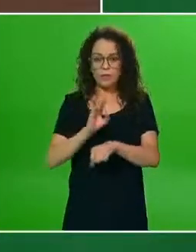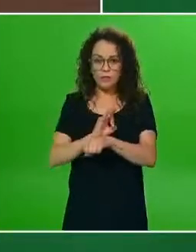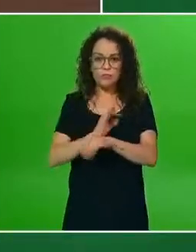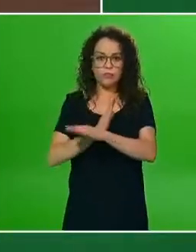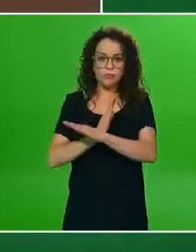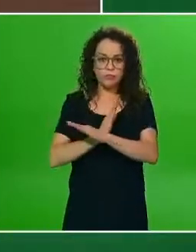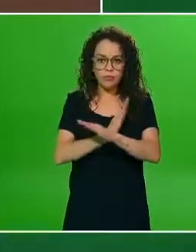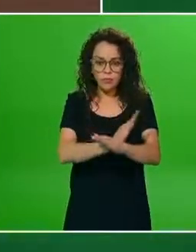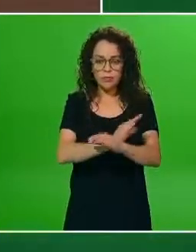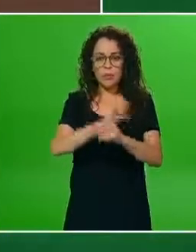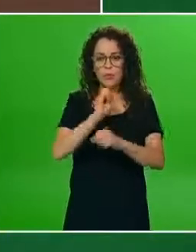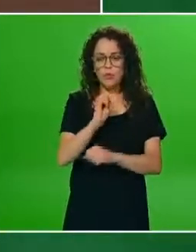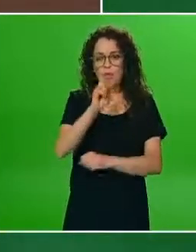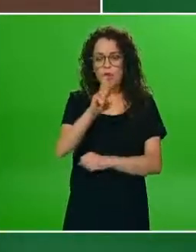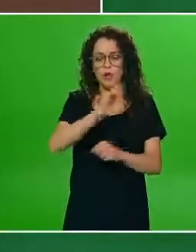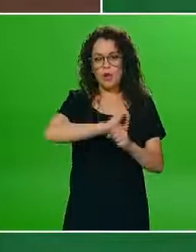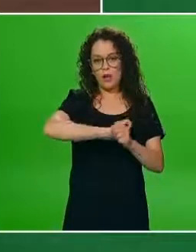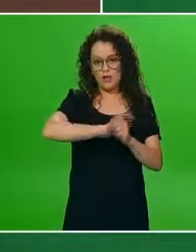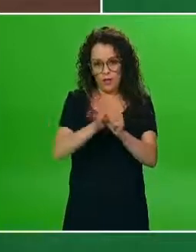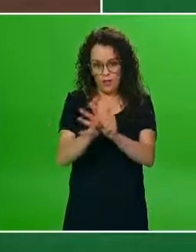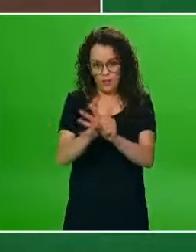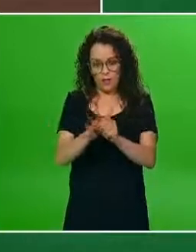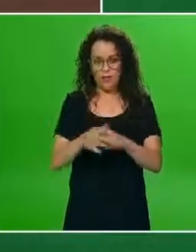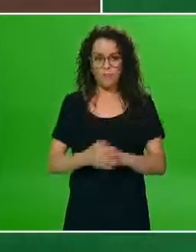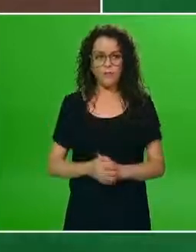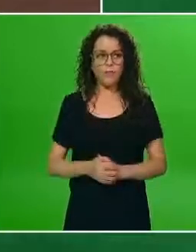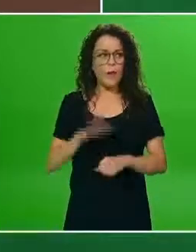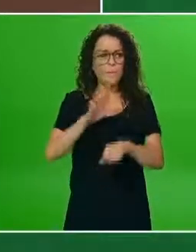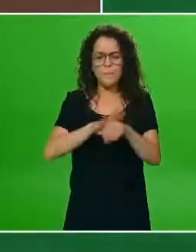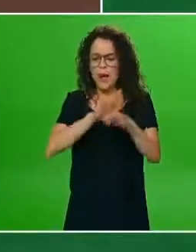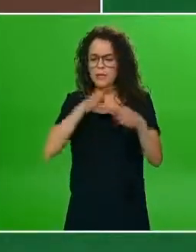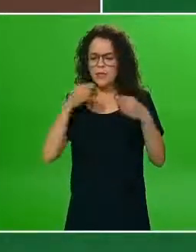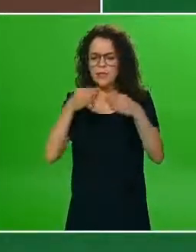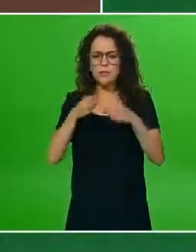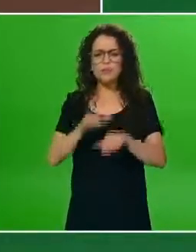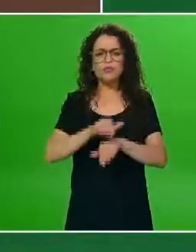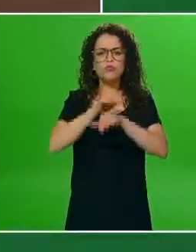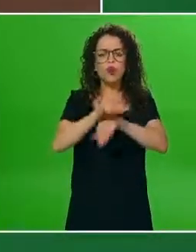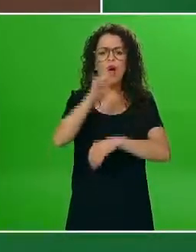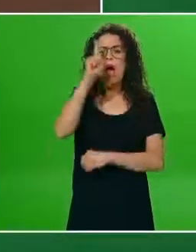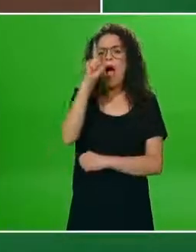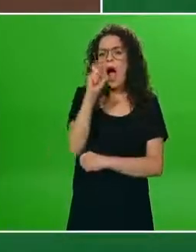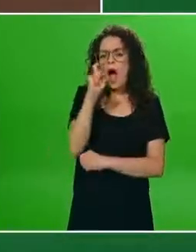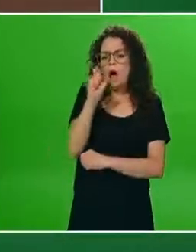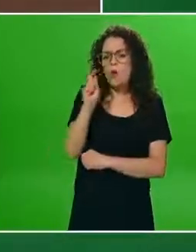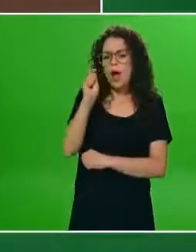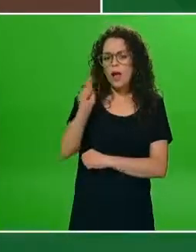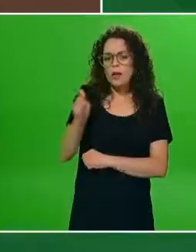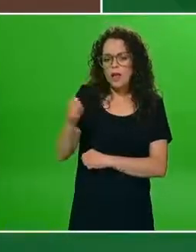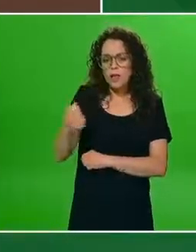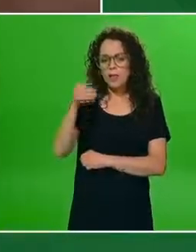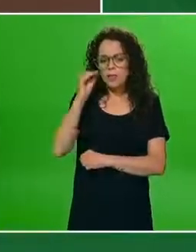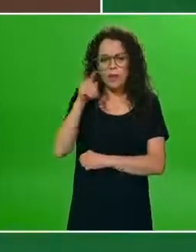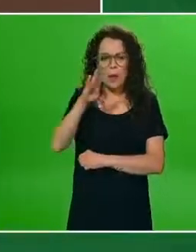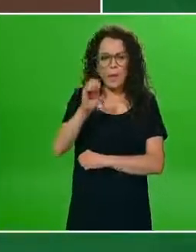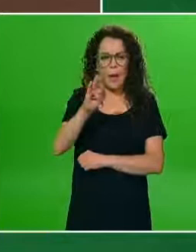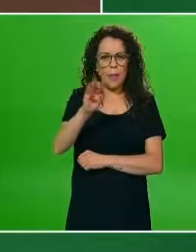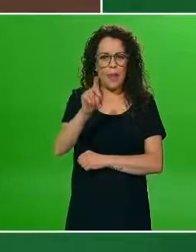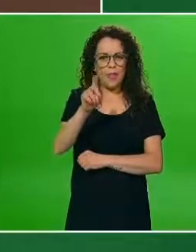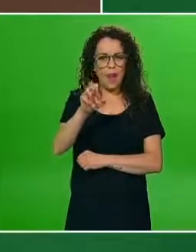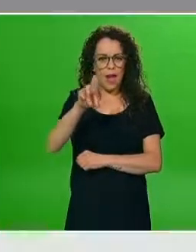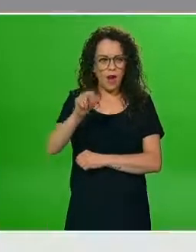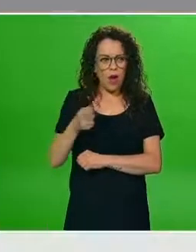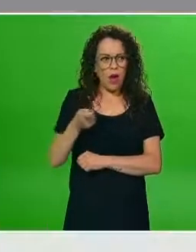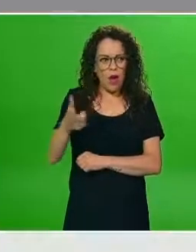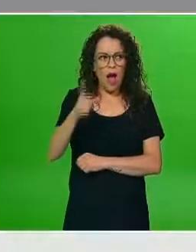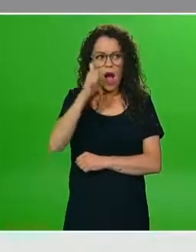COVID. Específicamente en los bebederos sabemos también que hay escuelas que han convertido tal vez bebederos